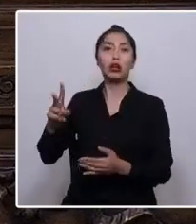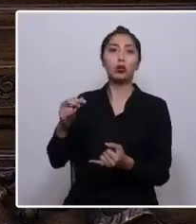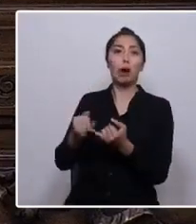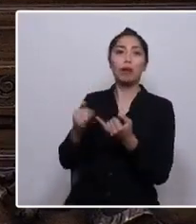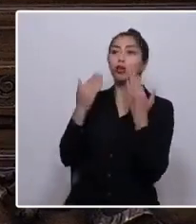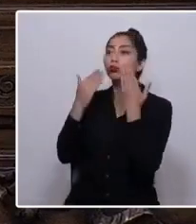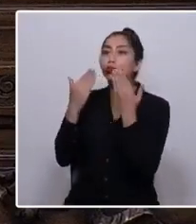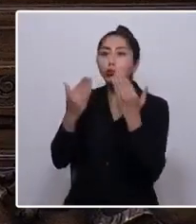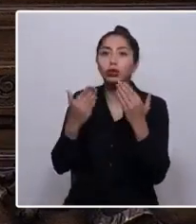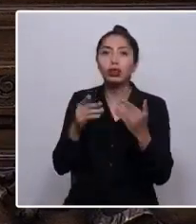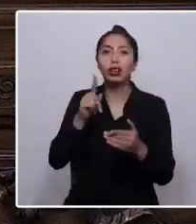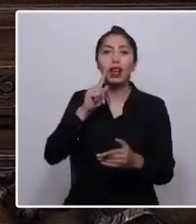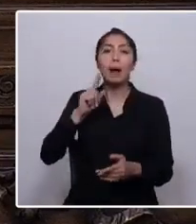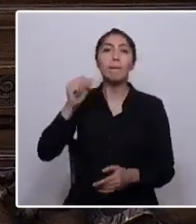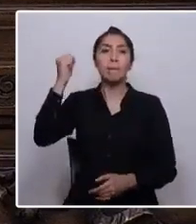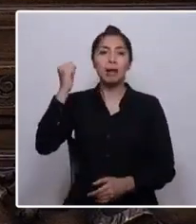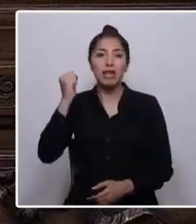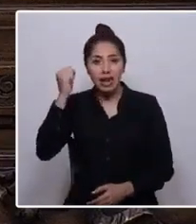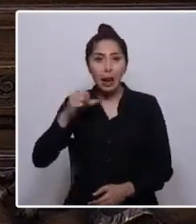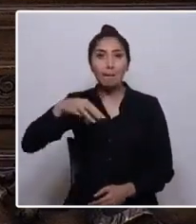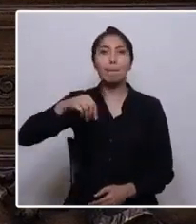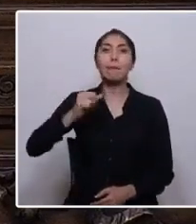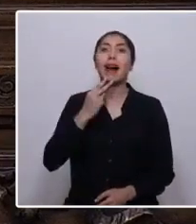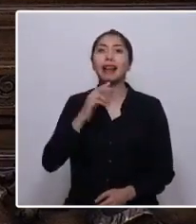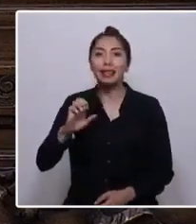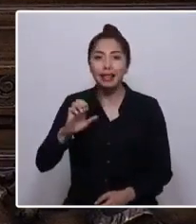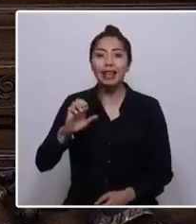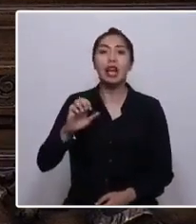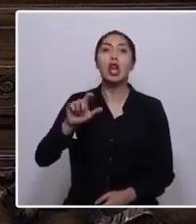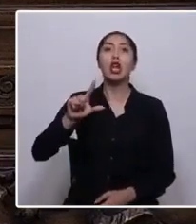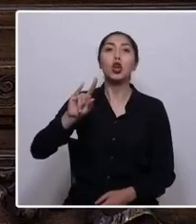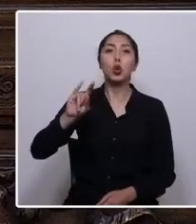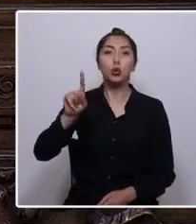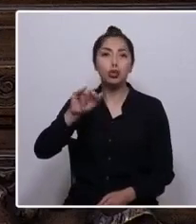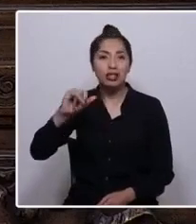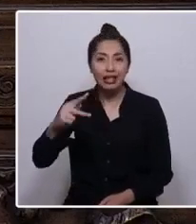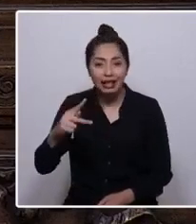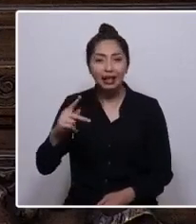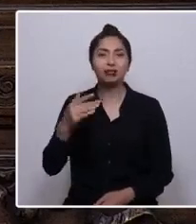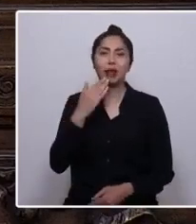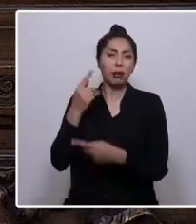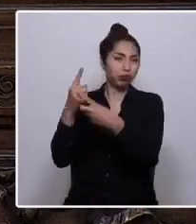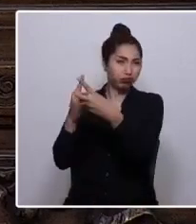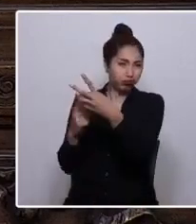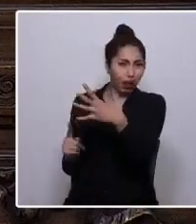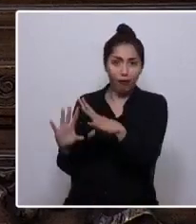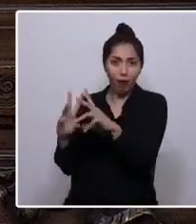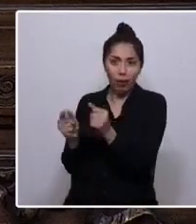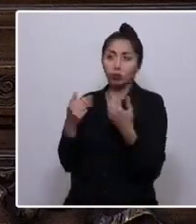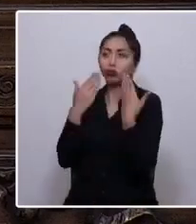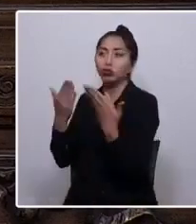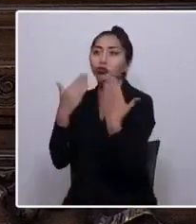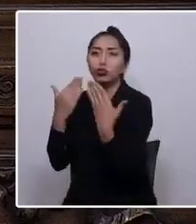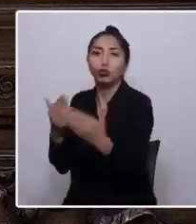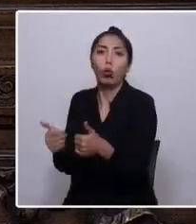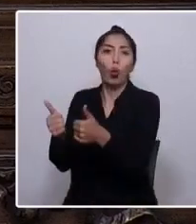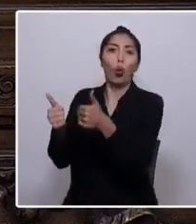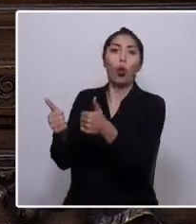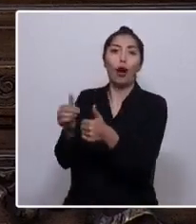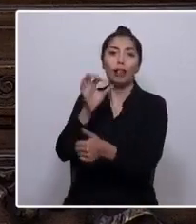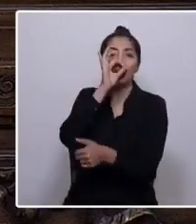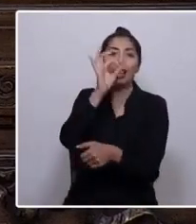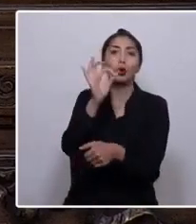josé piñera los vates yarur lucic entre ellos y más todos se beneficiaron con la dictadura